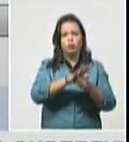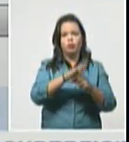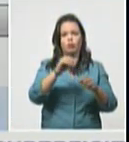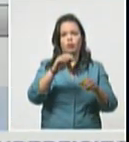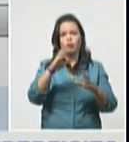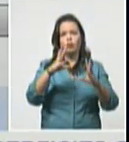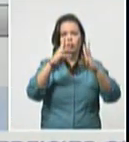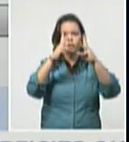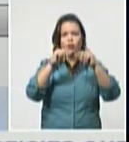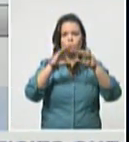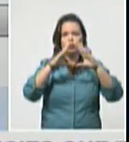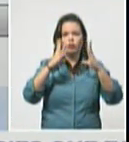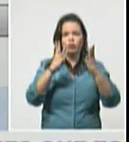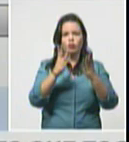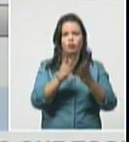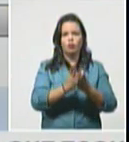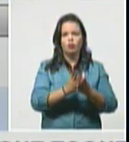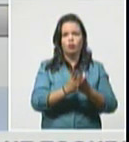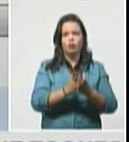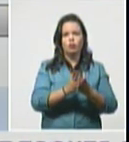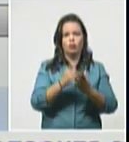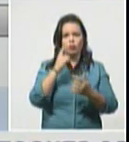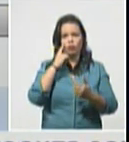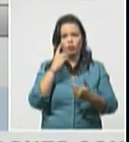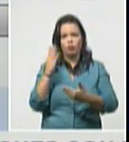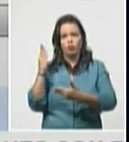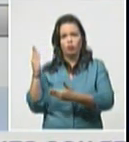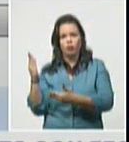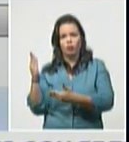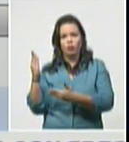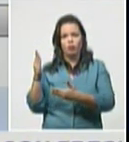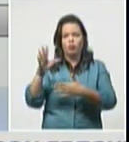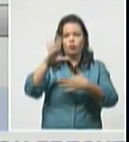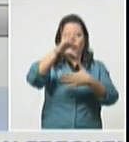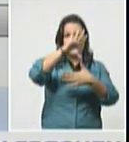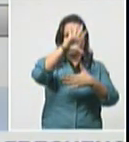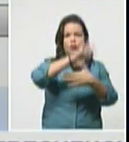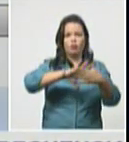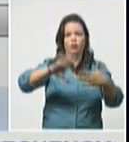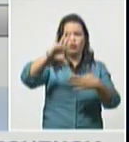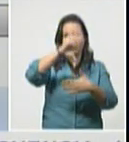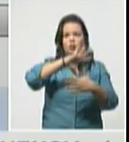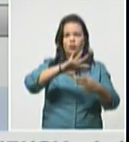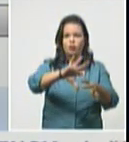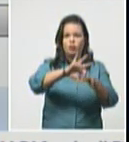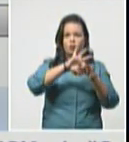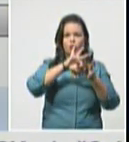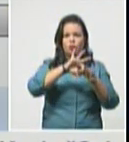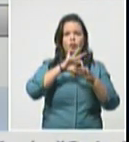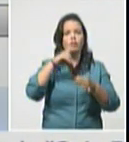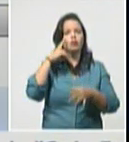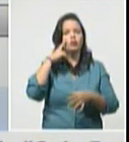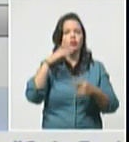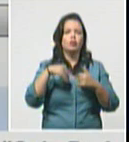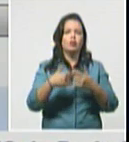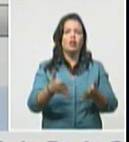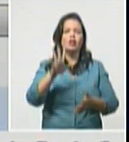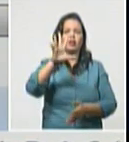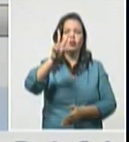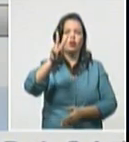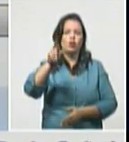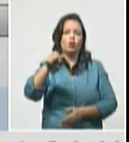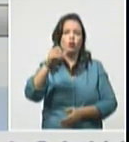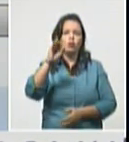7.028.400 casos confirmados en las Américas, pues ya representa el 52,84%